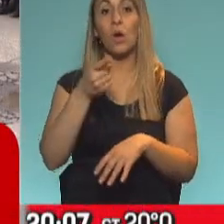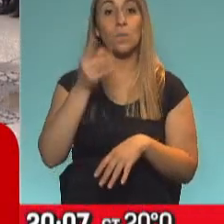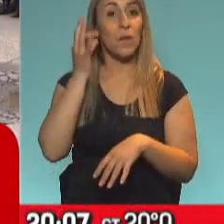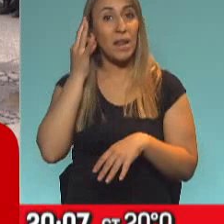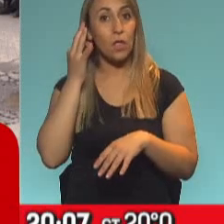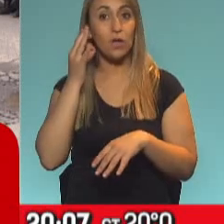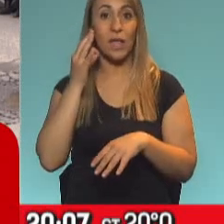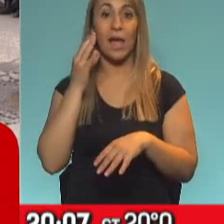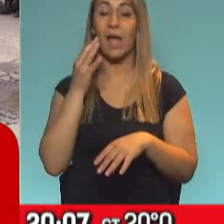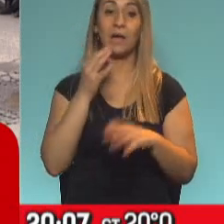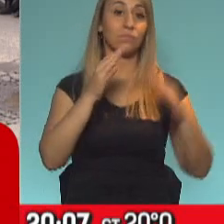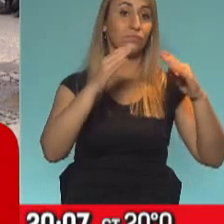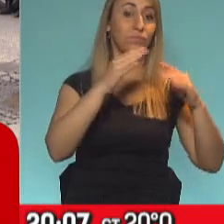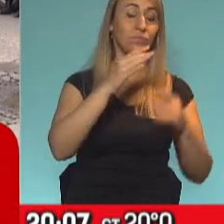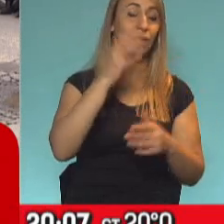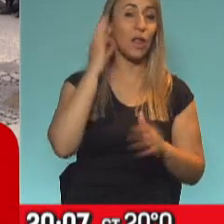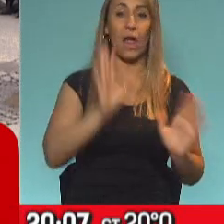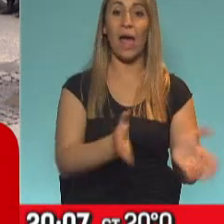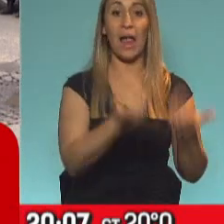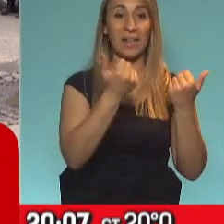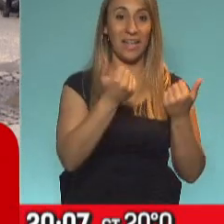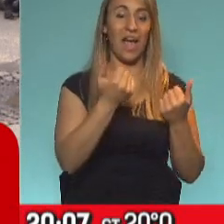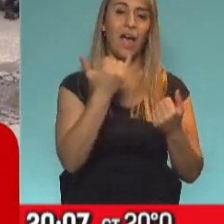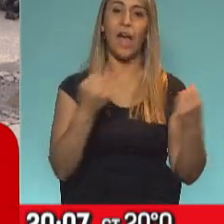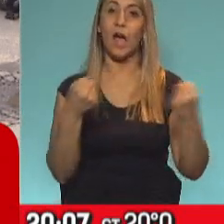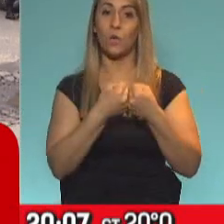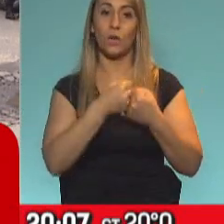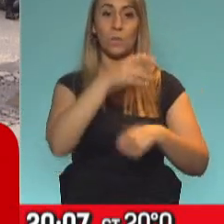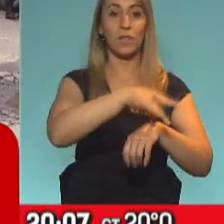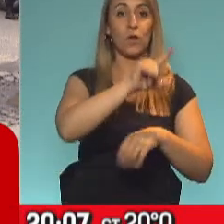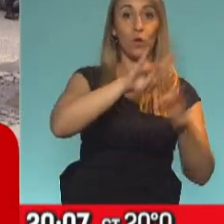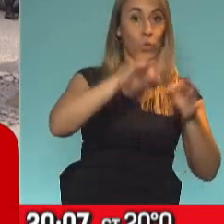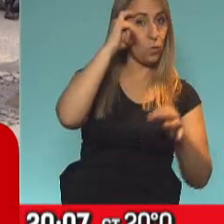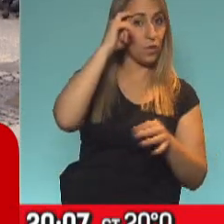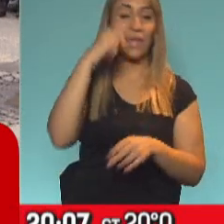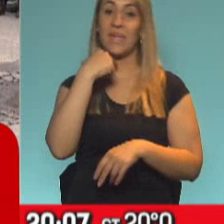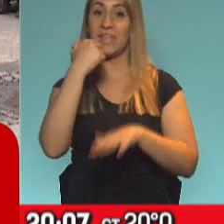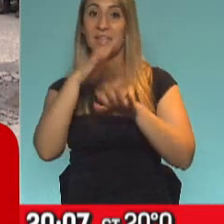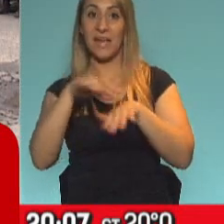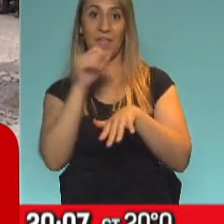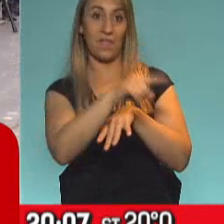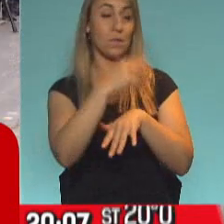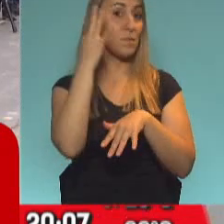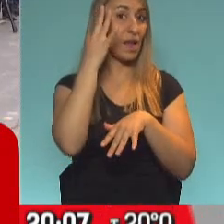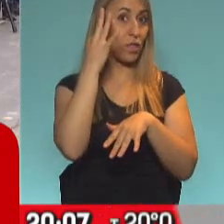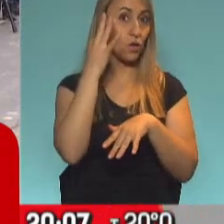hay un acuerdo entre Luque y las hijas de Maradona para que Diego haga